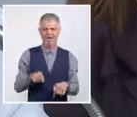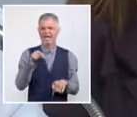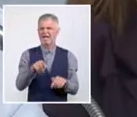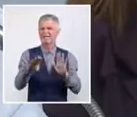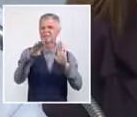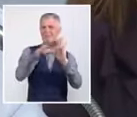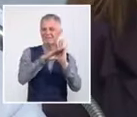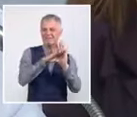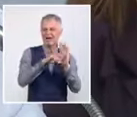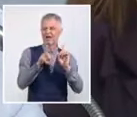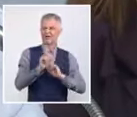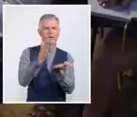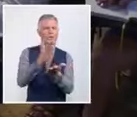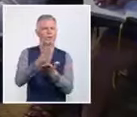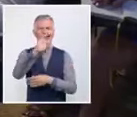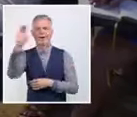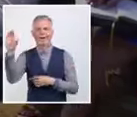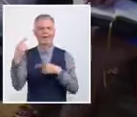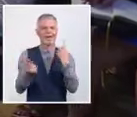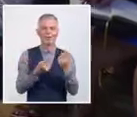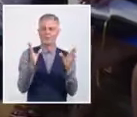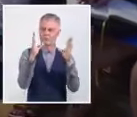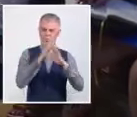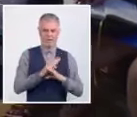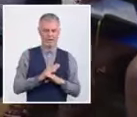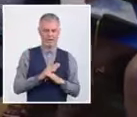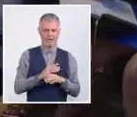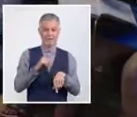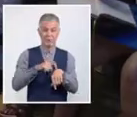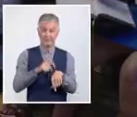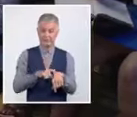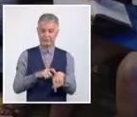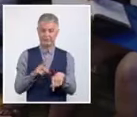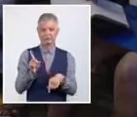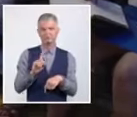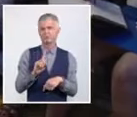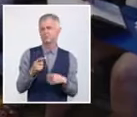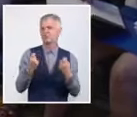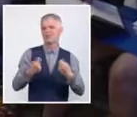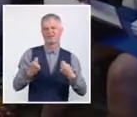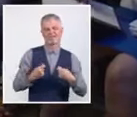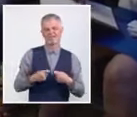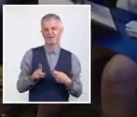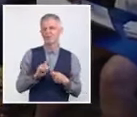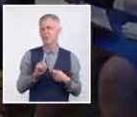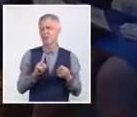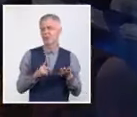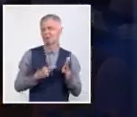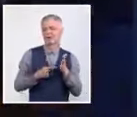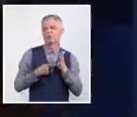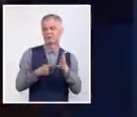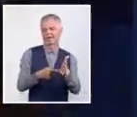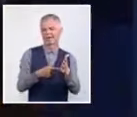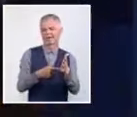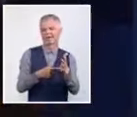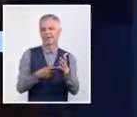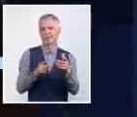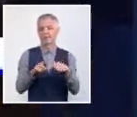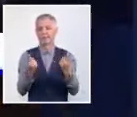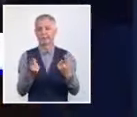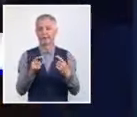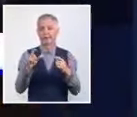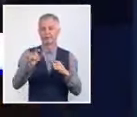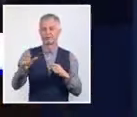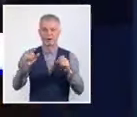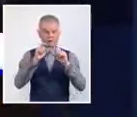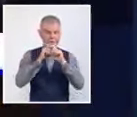medida no es necesaria. En este momento no es prudente, no es aconsejable crear un estado de alarma con cierre